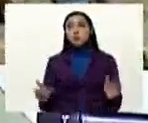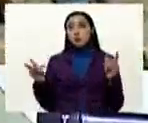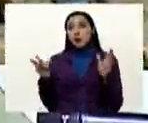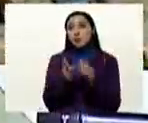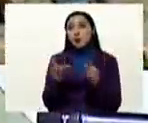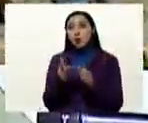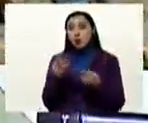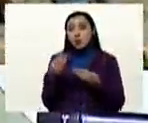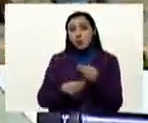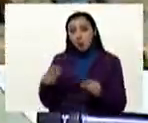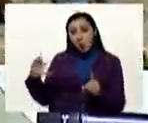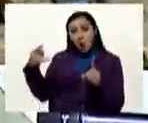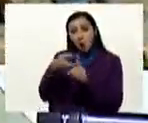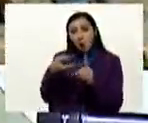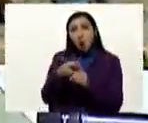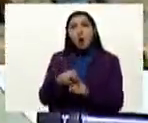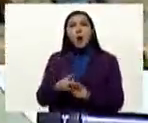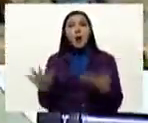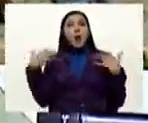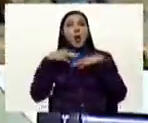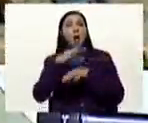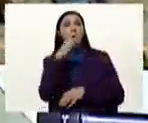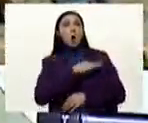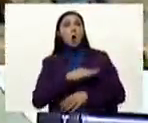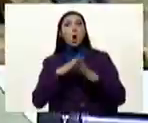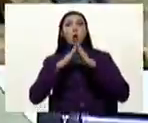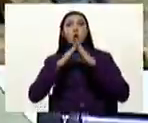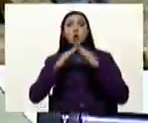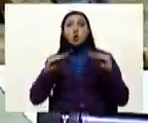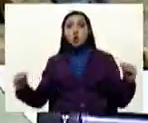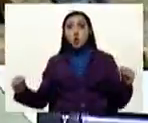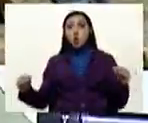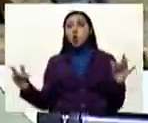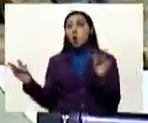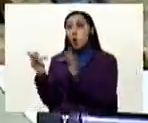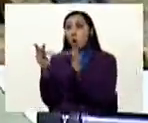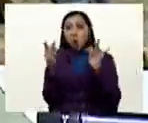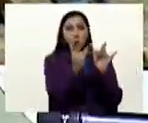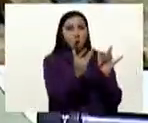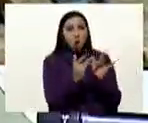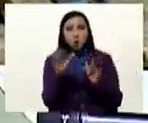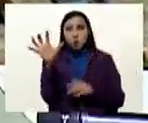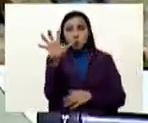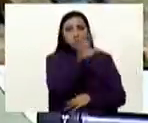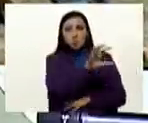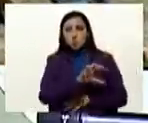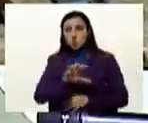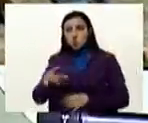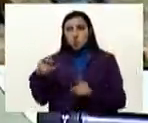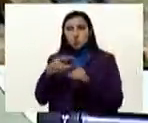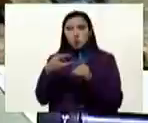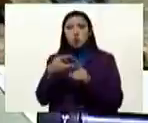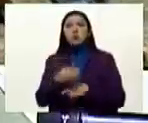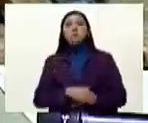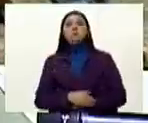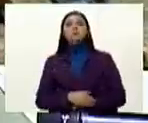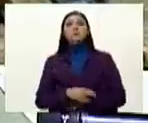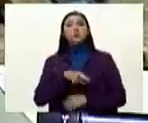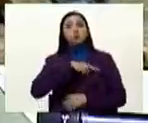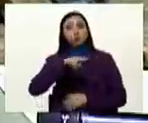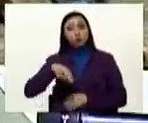A través de las redes sociales, todos los que ya se van conectando, nos vamos